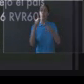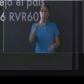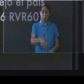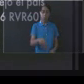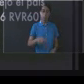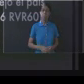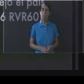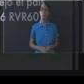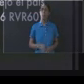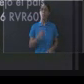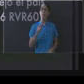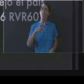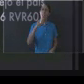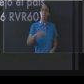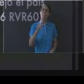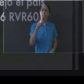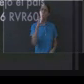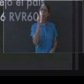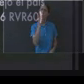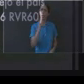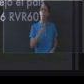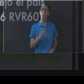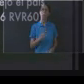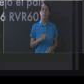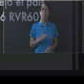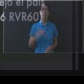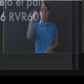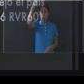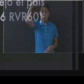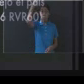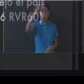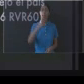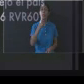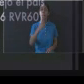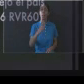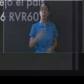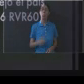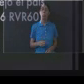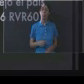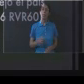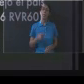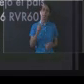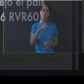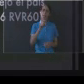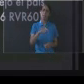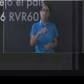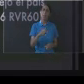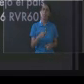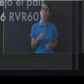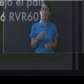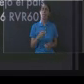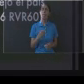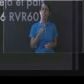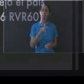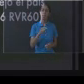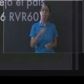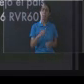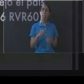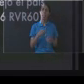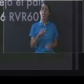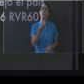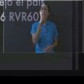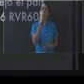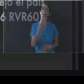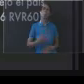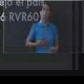profeta se tiene que ir de su tierra. Porque iba a haber hambre y escasez. Entonces se va ciertos años, una cantidad